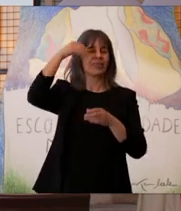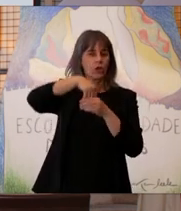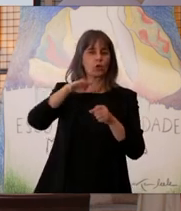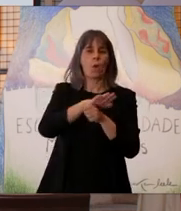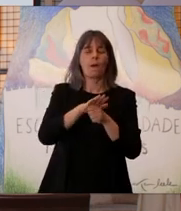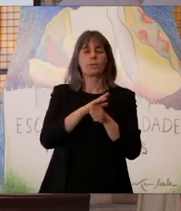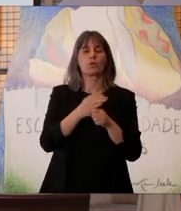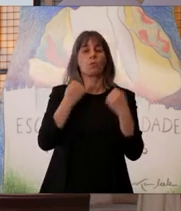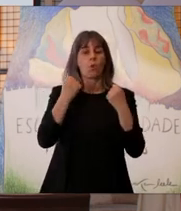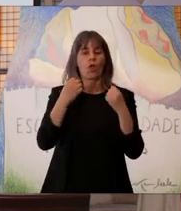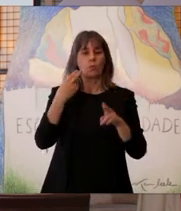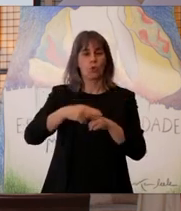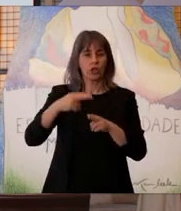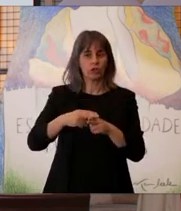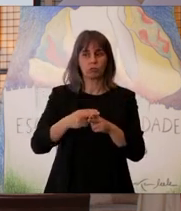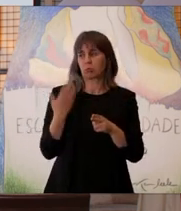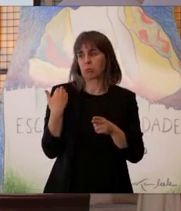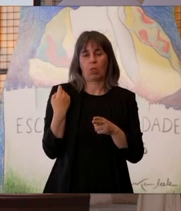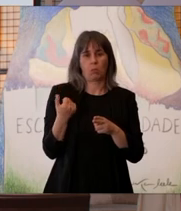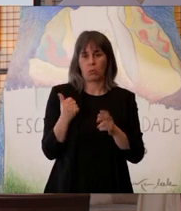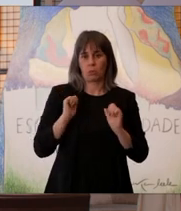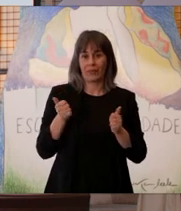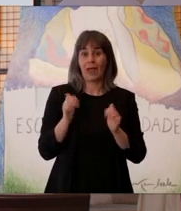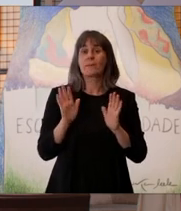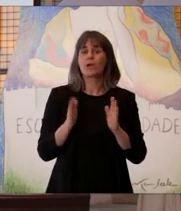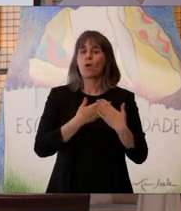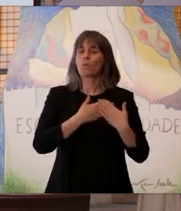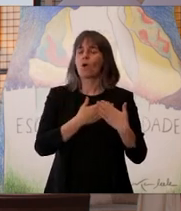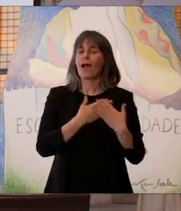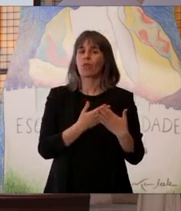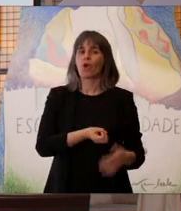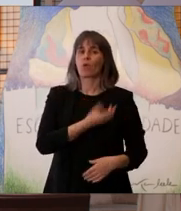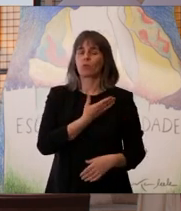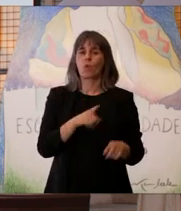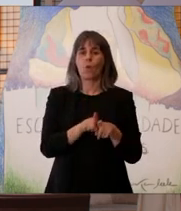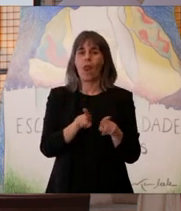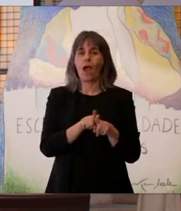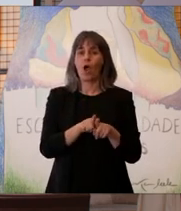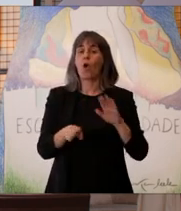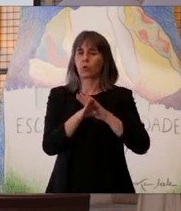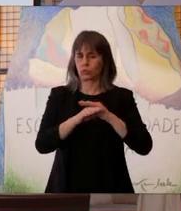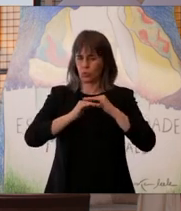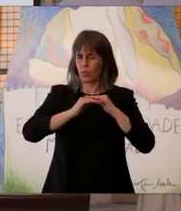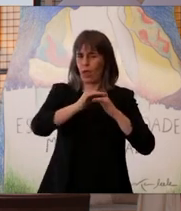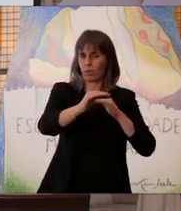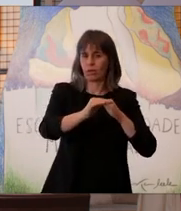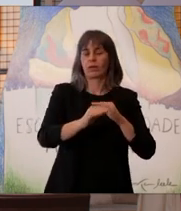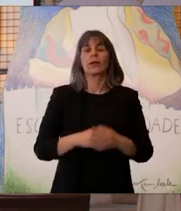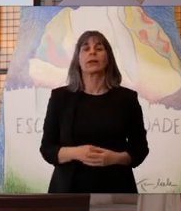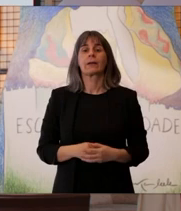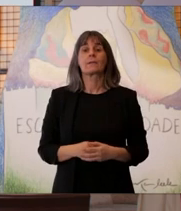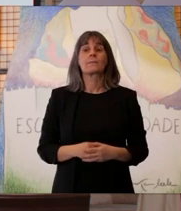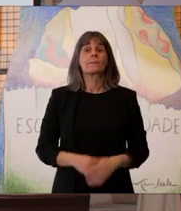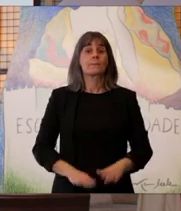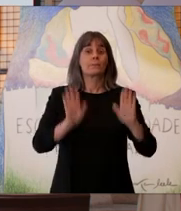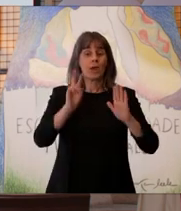en el ámbito del poder político reciente pero tiene una vocación de continuidad no decepción pero sin embargo la presencia